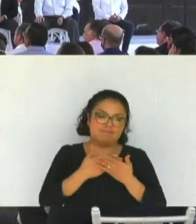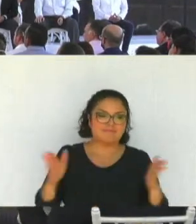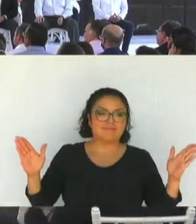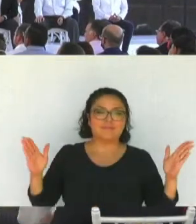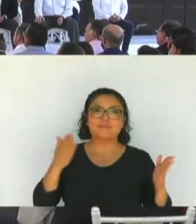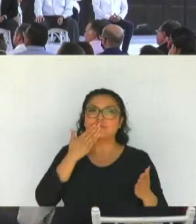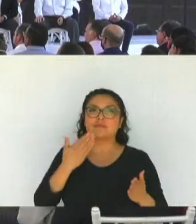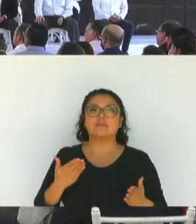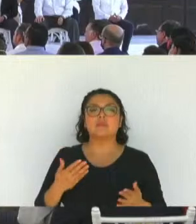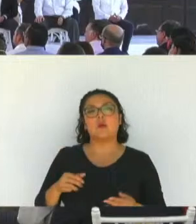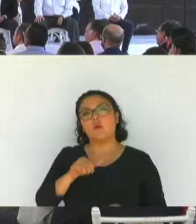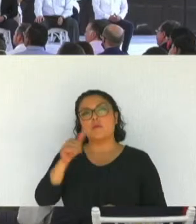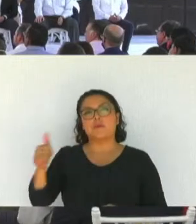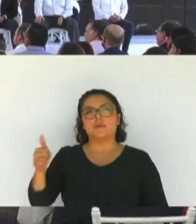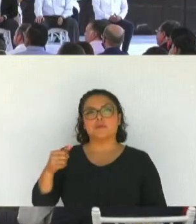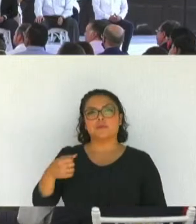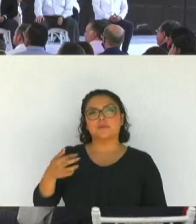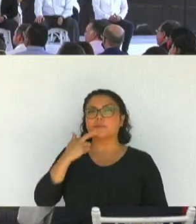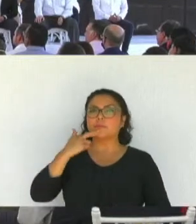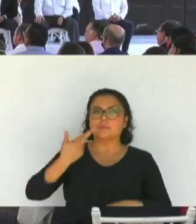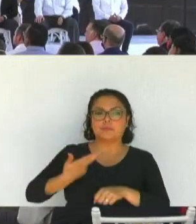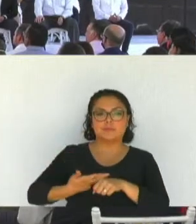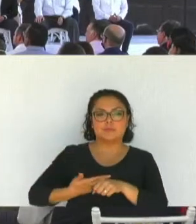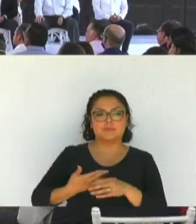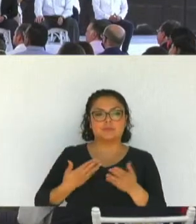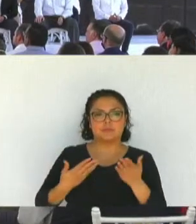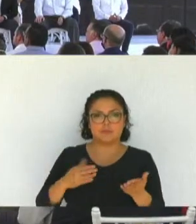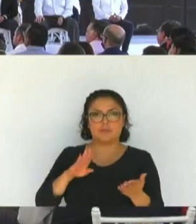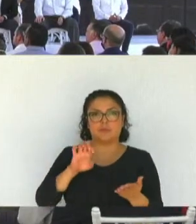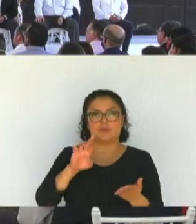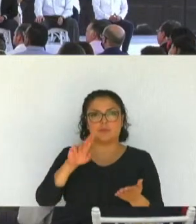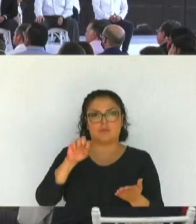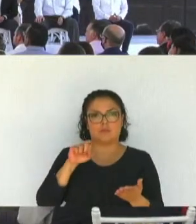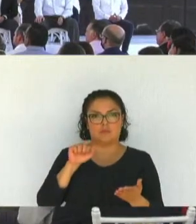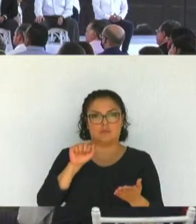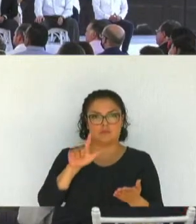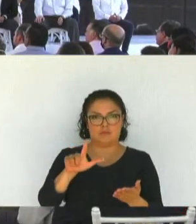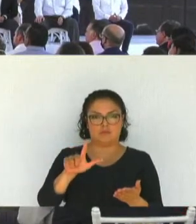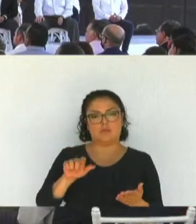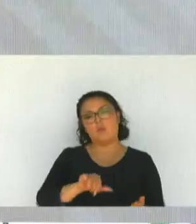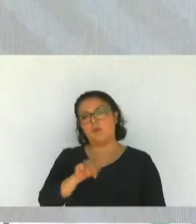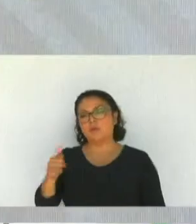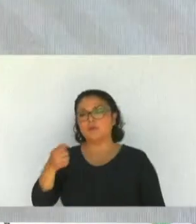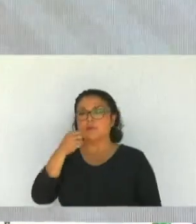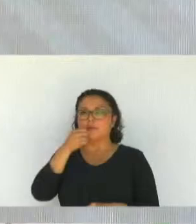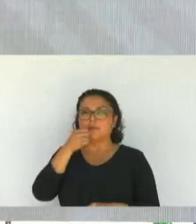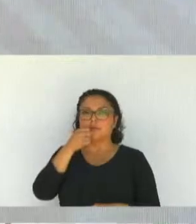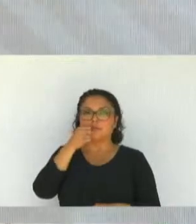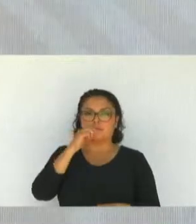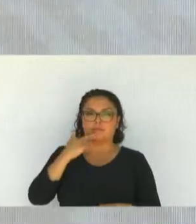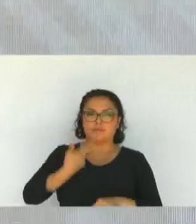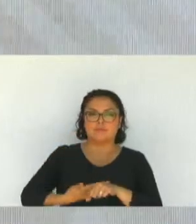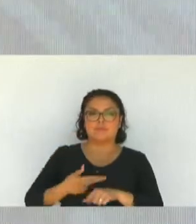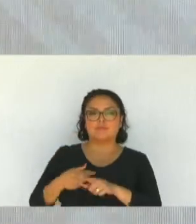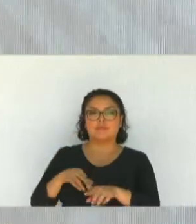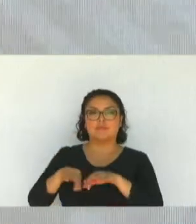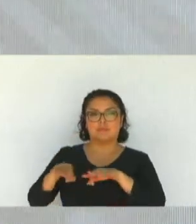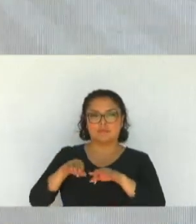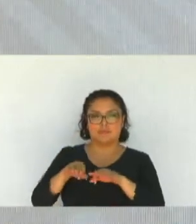secretarios de Bernal, la secretaria del Trabajo también. Gracias también al